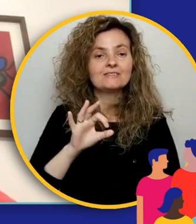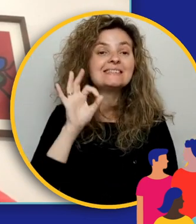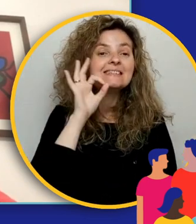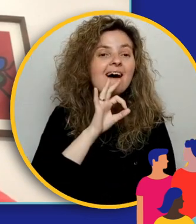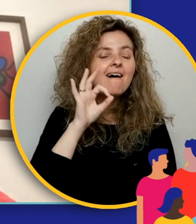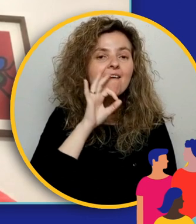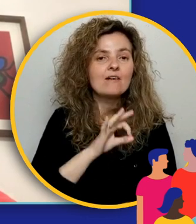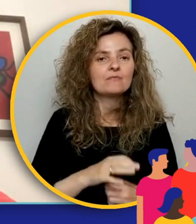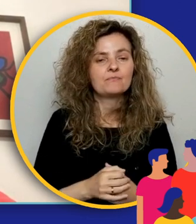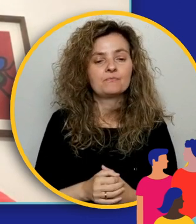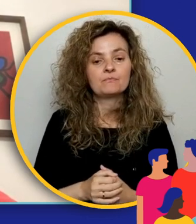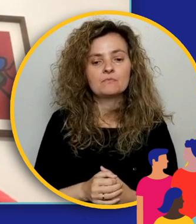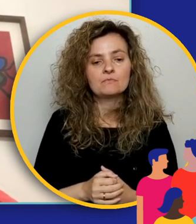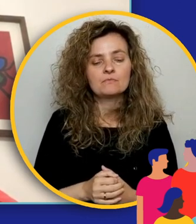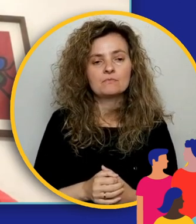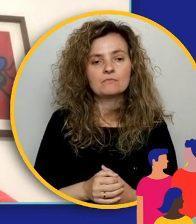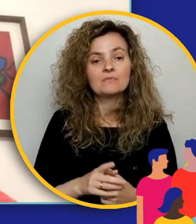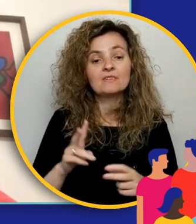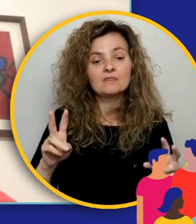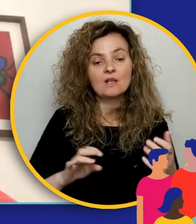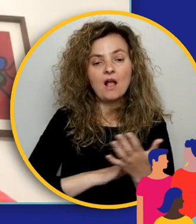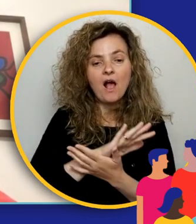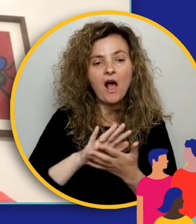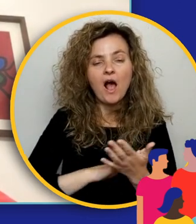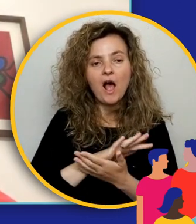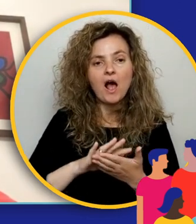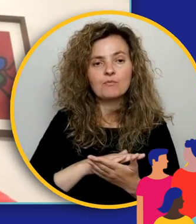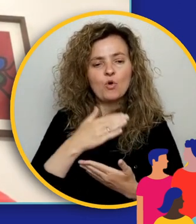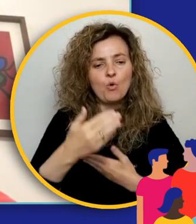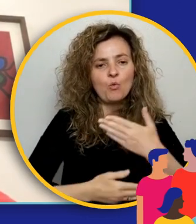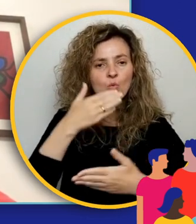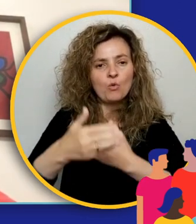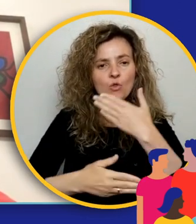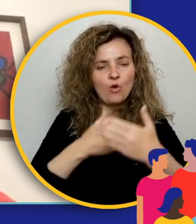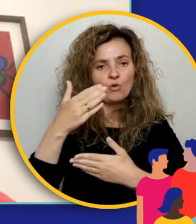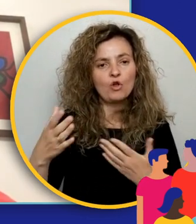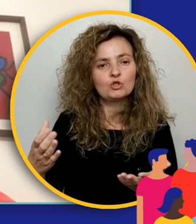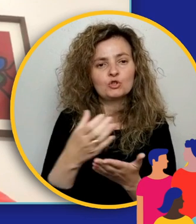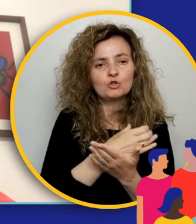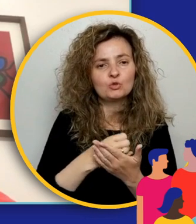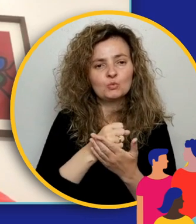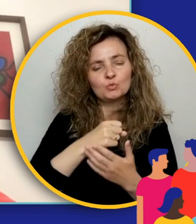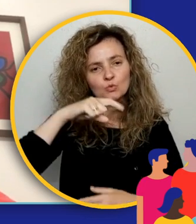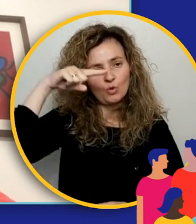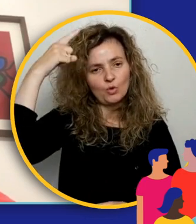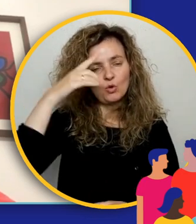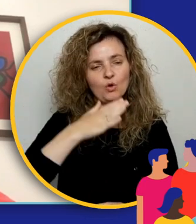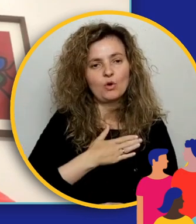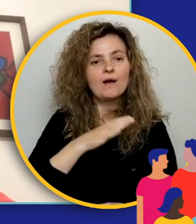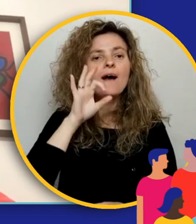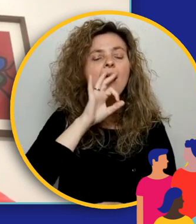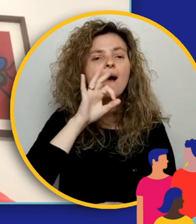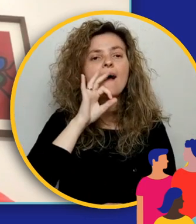llamada Galaicos, donde habla de toda la evolución de